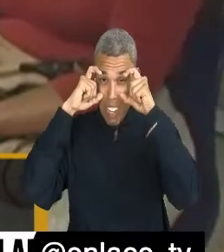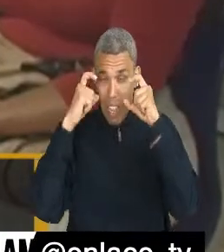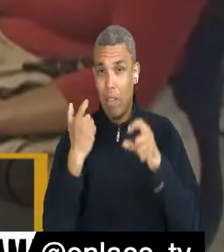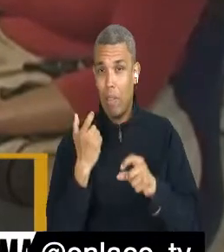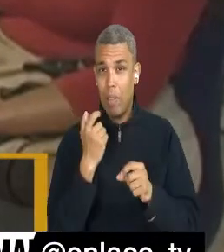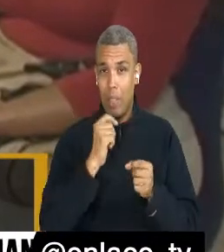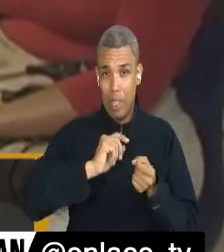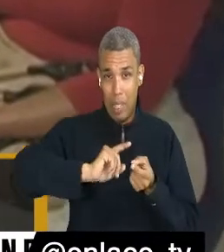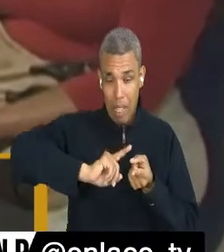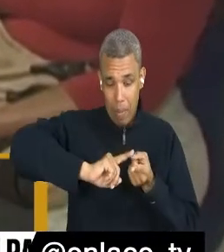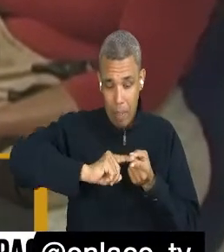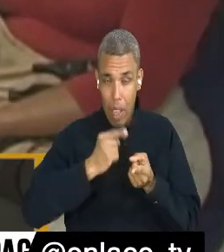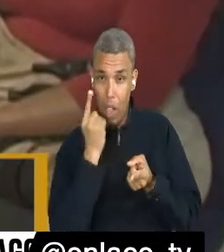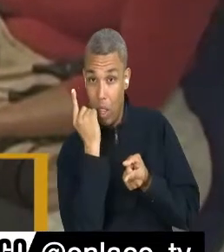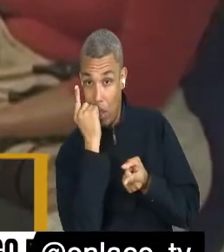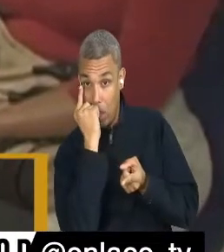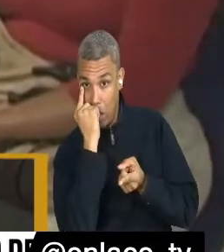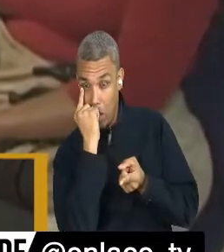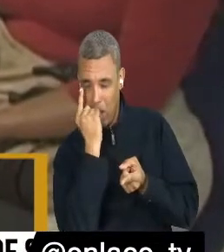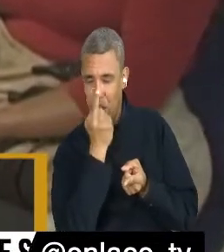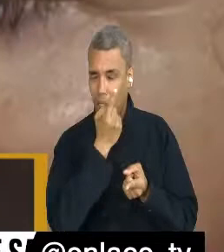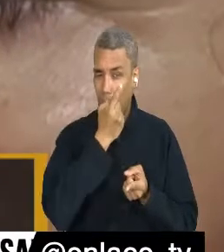de contacto y con mucho cuidado.